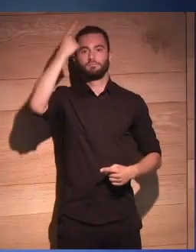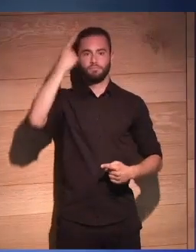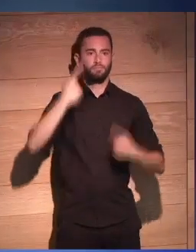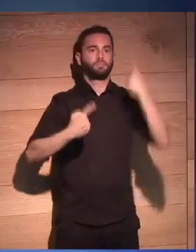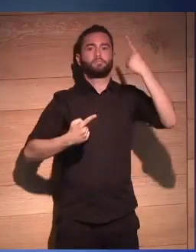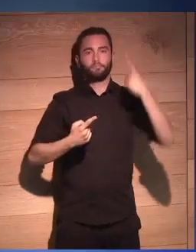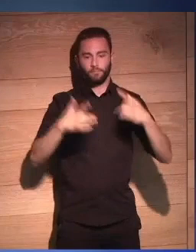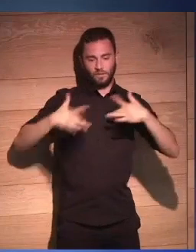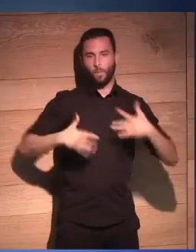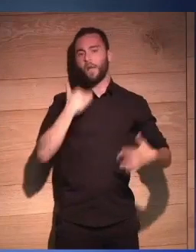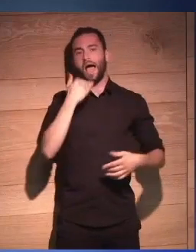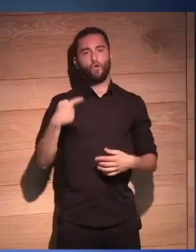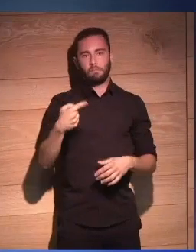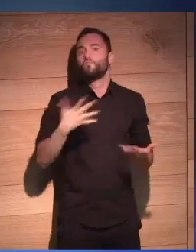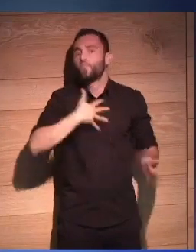te